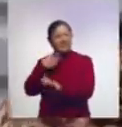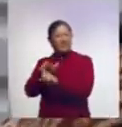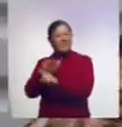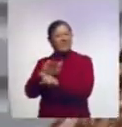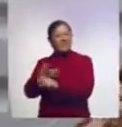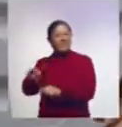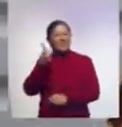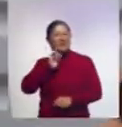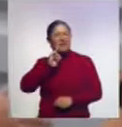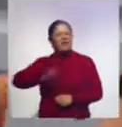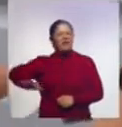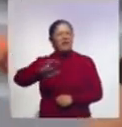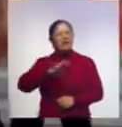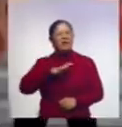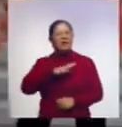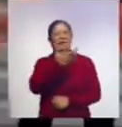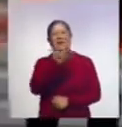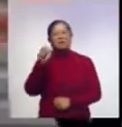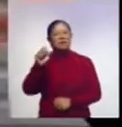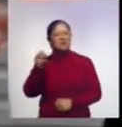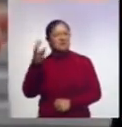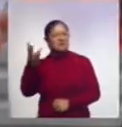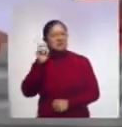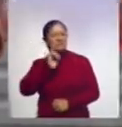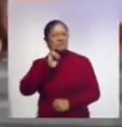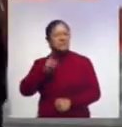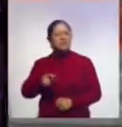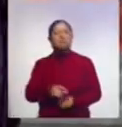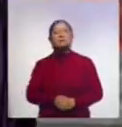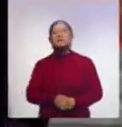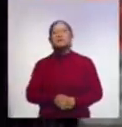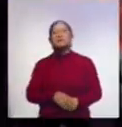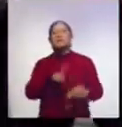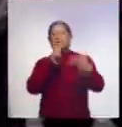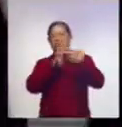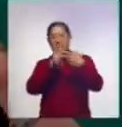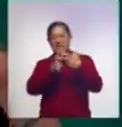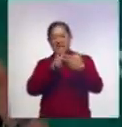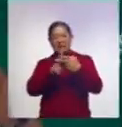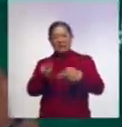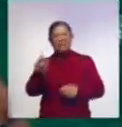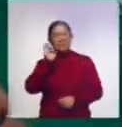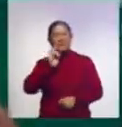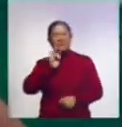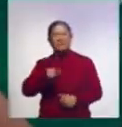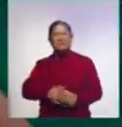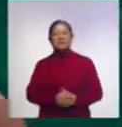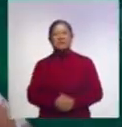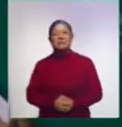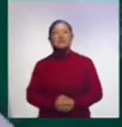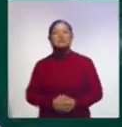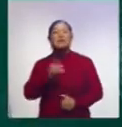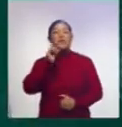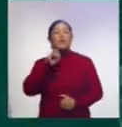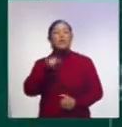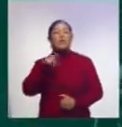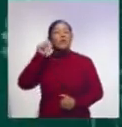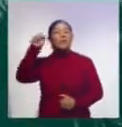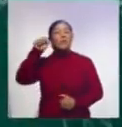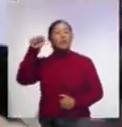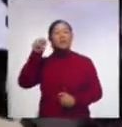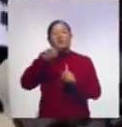de 563 mujeres, bajo el nombre hashtag terremoto feminista, mujeres de diversos grupos, colectivos